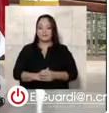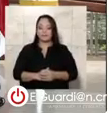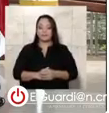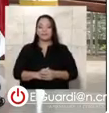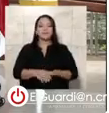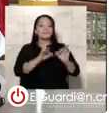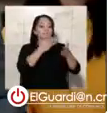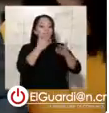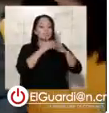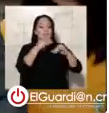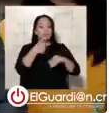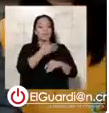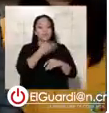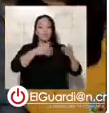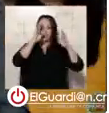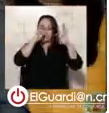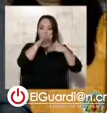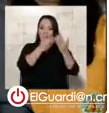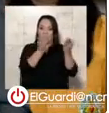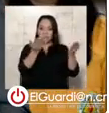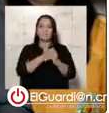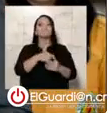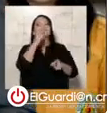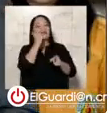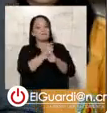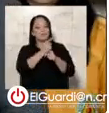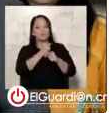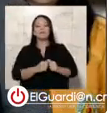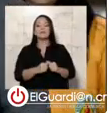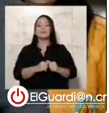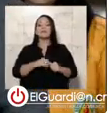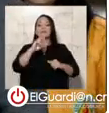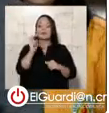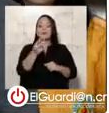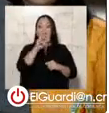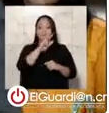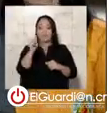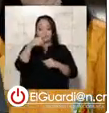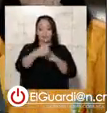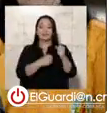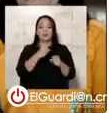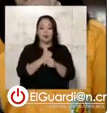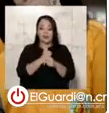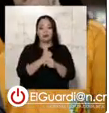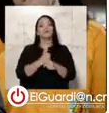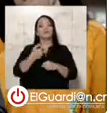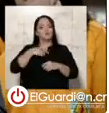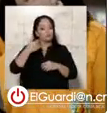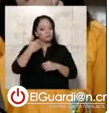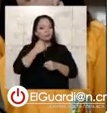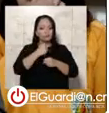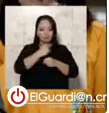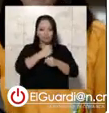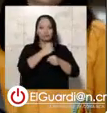Buenas tardes, señor presidente, y un saludo para todos. Bueno, efectivamente, desde el segundo trimestre de este año, hemos venido trabajando